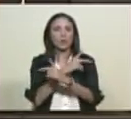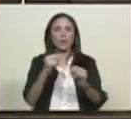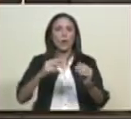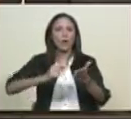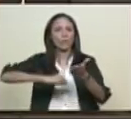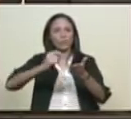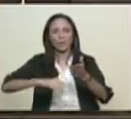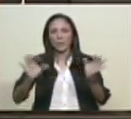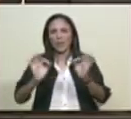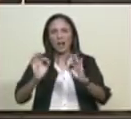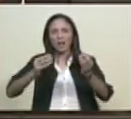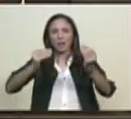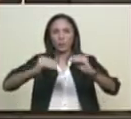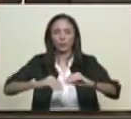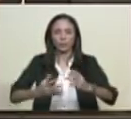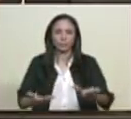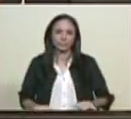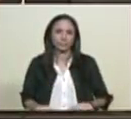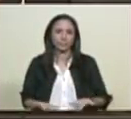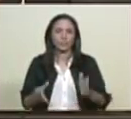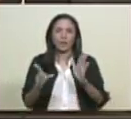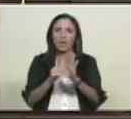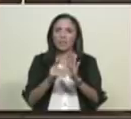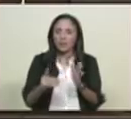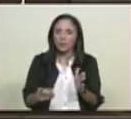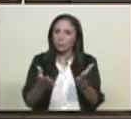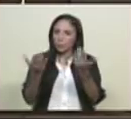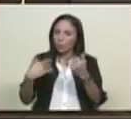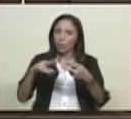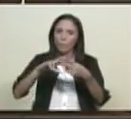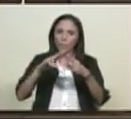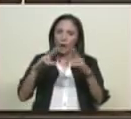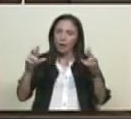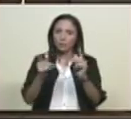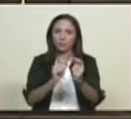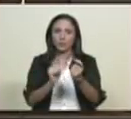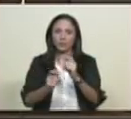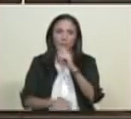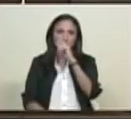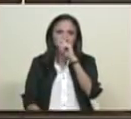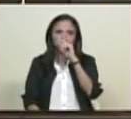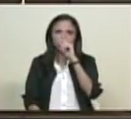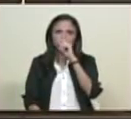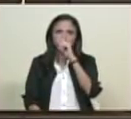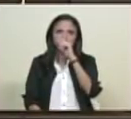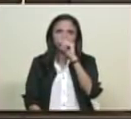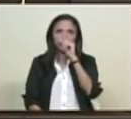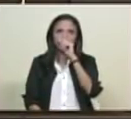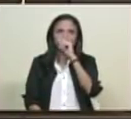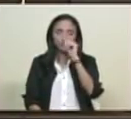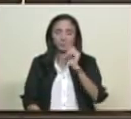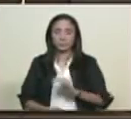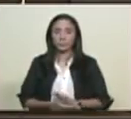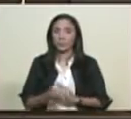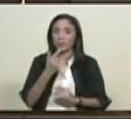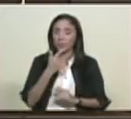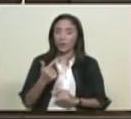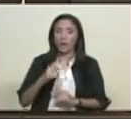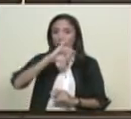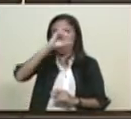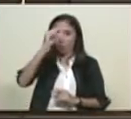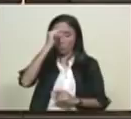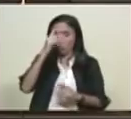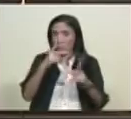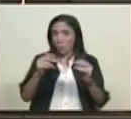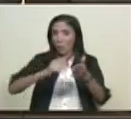miserable contra el derecho a la paz y al diálogo de Venezuela, yo dije, no firmará Julio Borges, pero yo sí firmo, y fue lo que